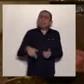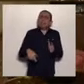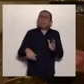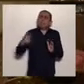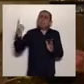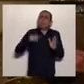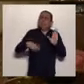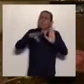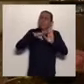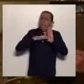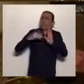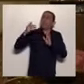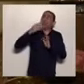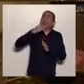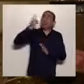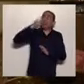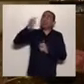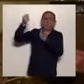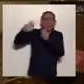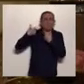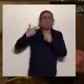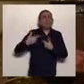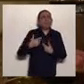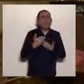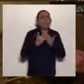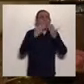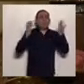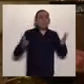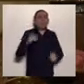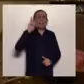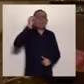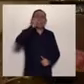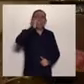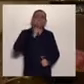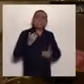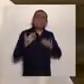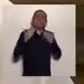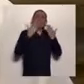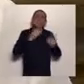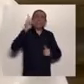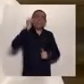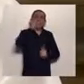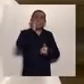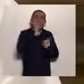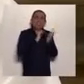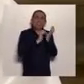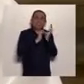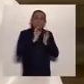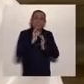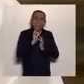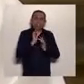el mandato que recibí de mi Padre. Palabra del Señor. Gloria a ti, Señor